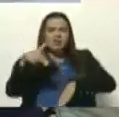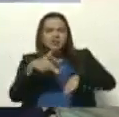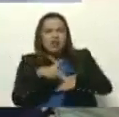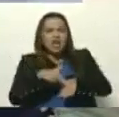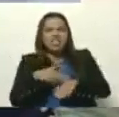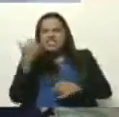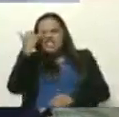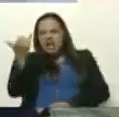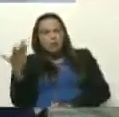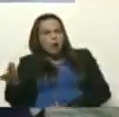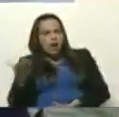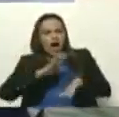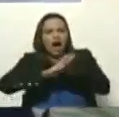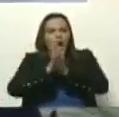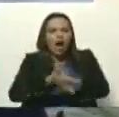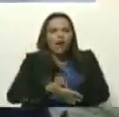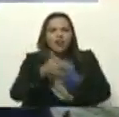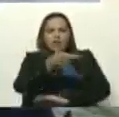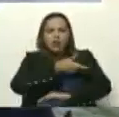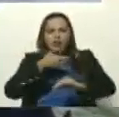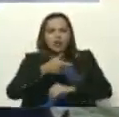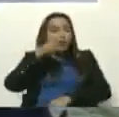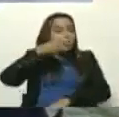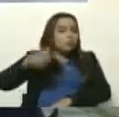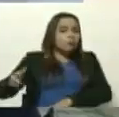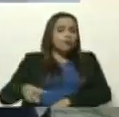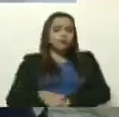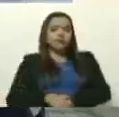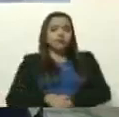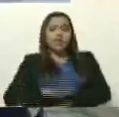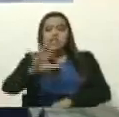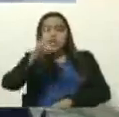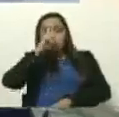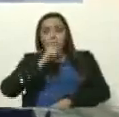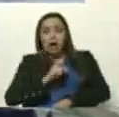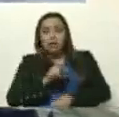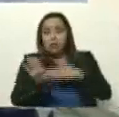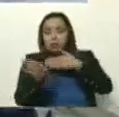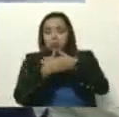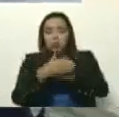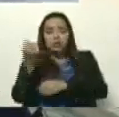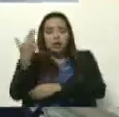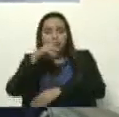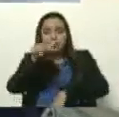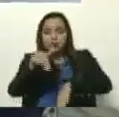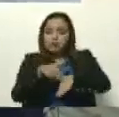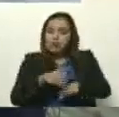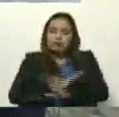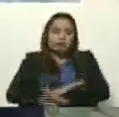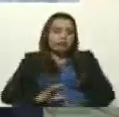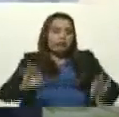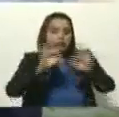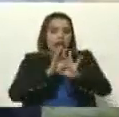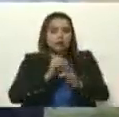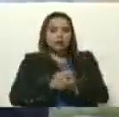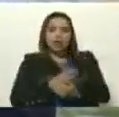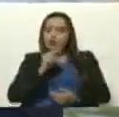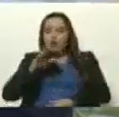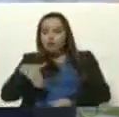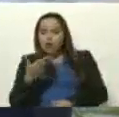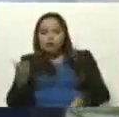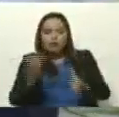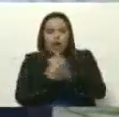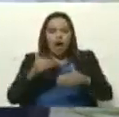derrocar al pueblo del gobierno evidentemente en cinco años cerrada la asamblea por decirlo alguna manera no se logró avanzar